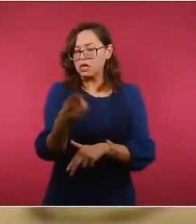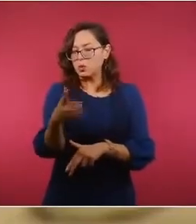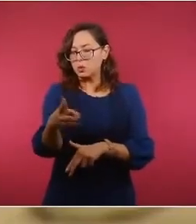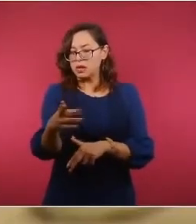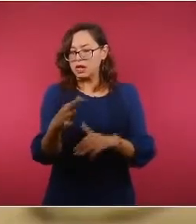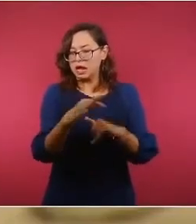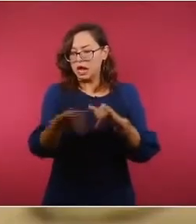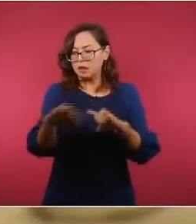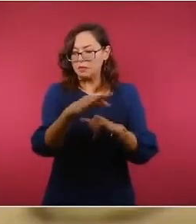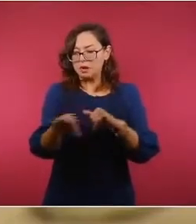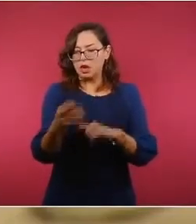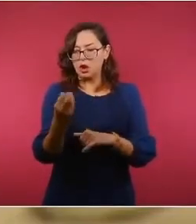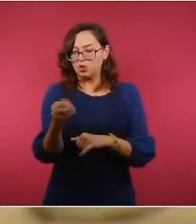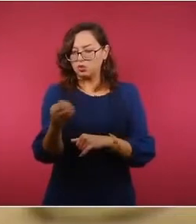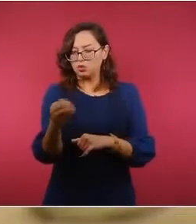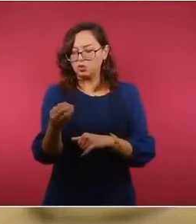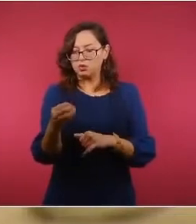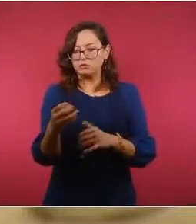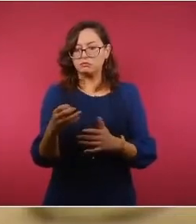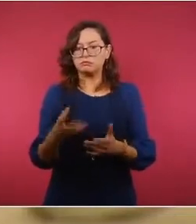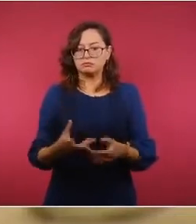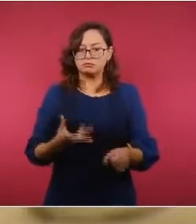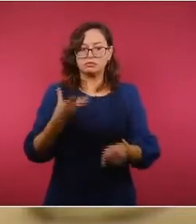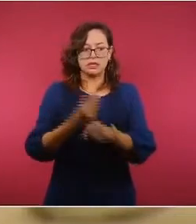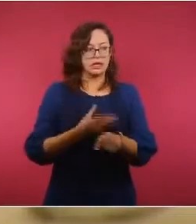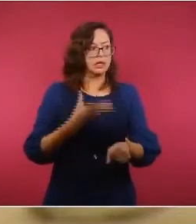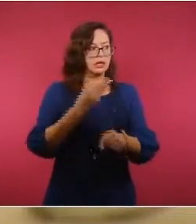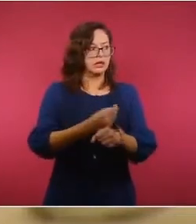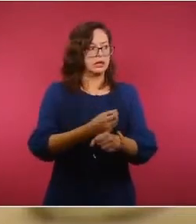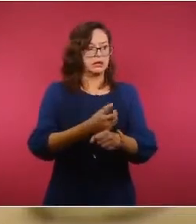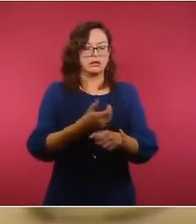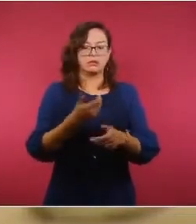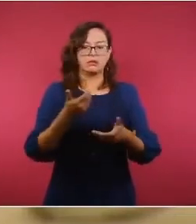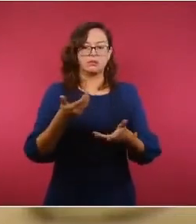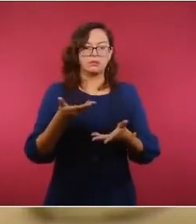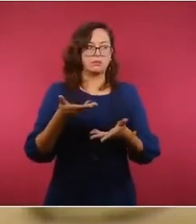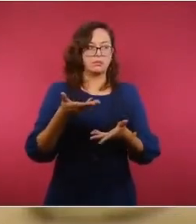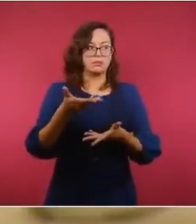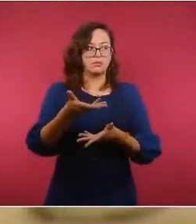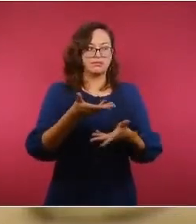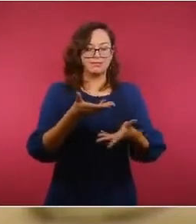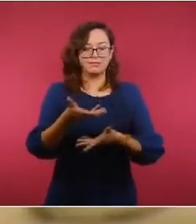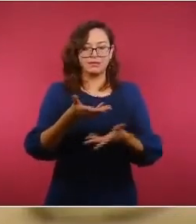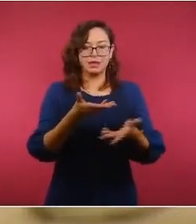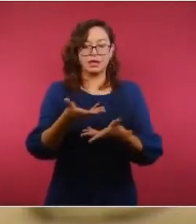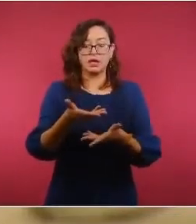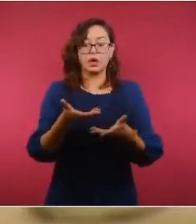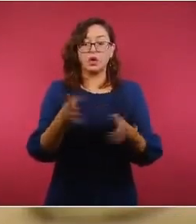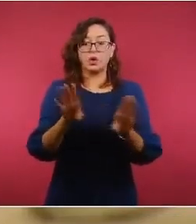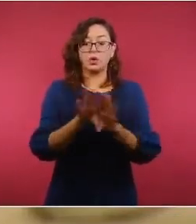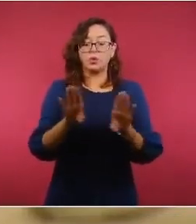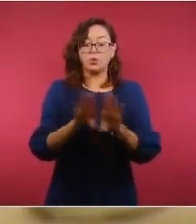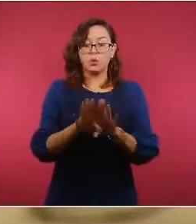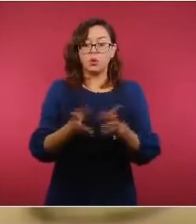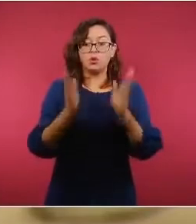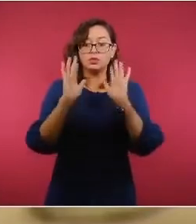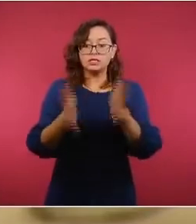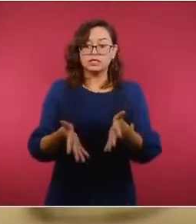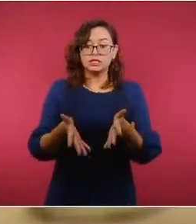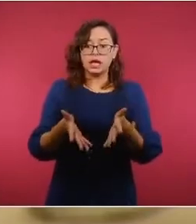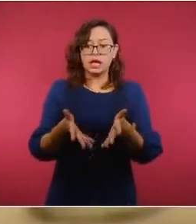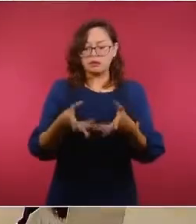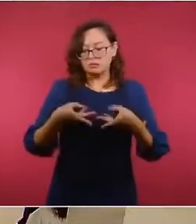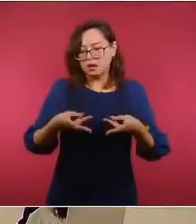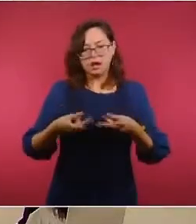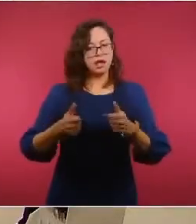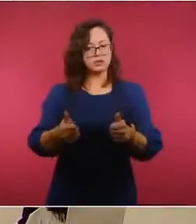que presentar un mantenimiento o llevar a cabo un mantenimiento de lo que ya está programado que